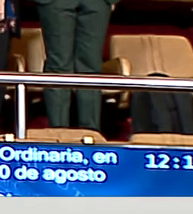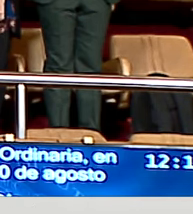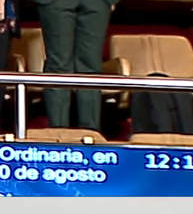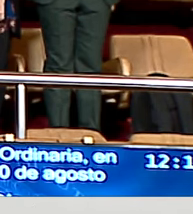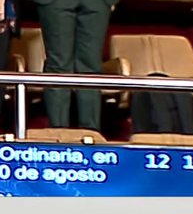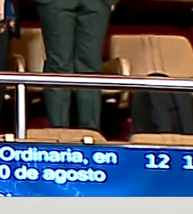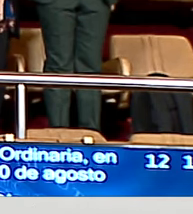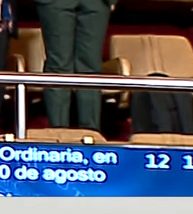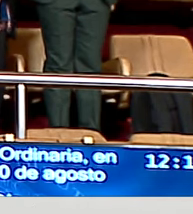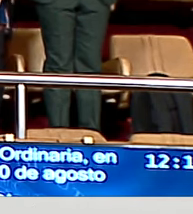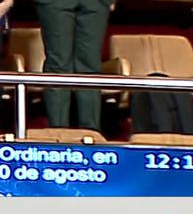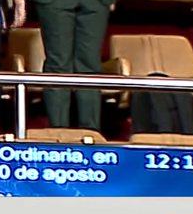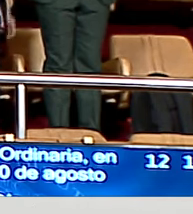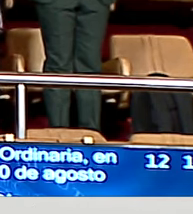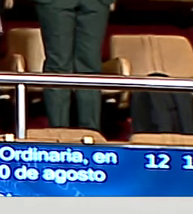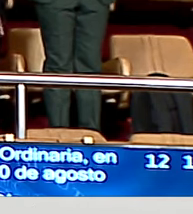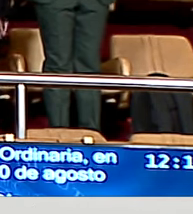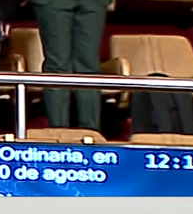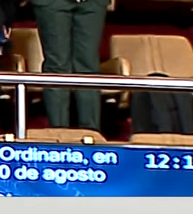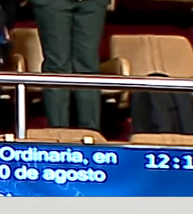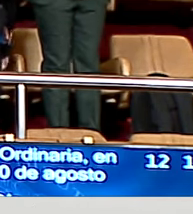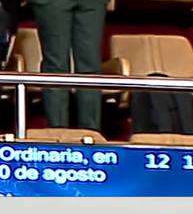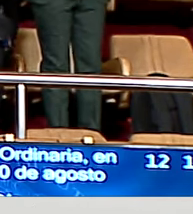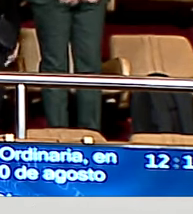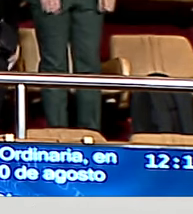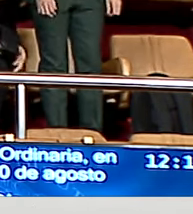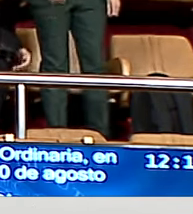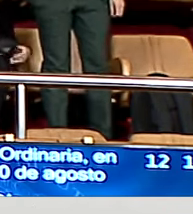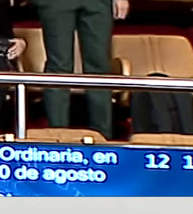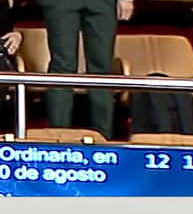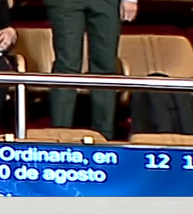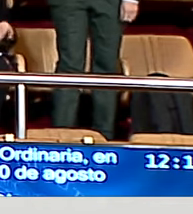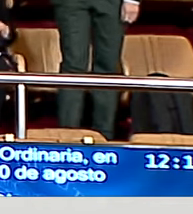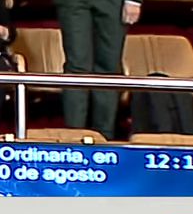Alejandro bernales Muchas gracias bienvenido señores